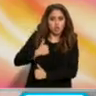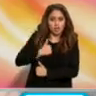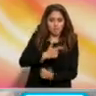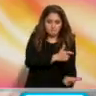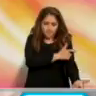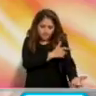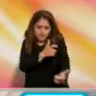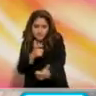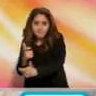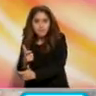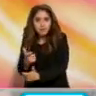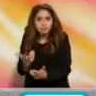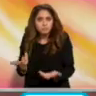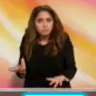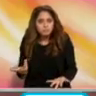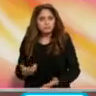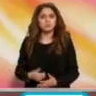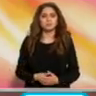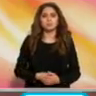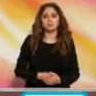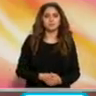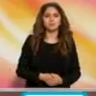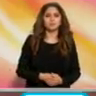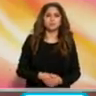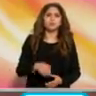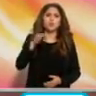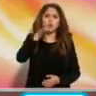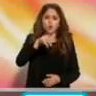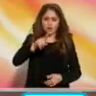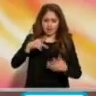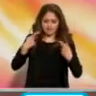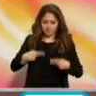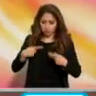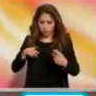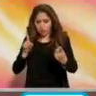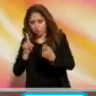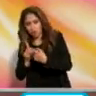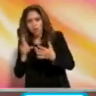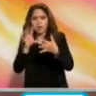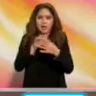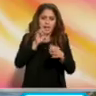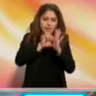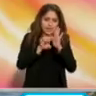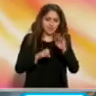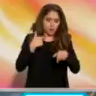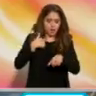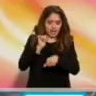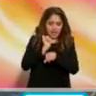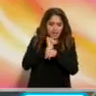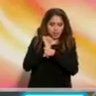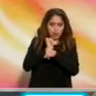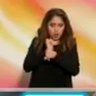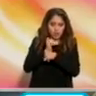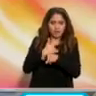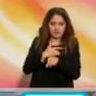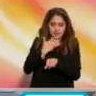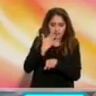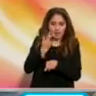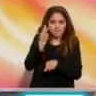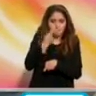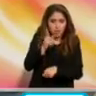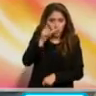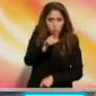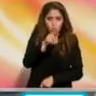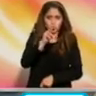a disparar, ¿no? Oye, pero con toda esta interacción del público, digo, ok, como tú comentabas, a lo mejor a los actores, pues sí como que nos hace sentido, pero yo creo que aunque no